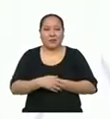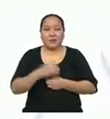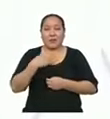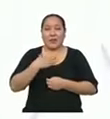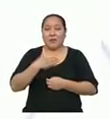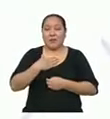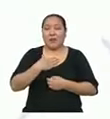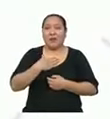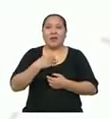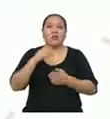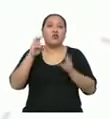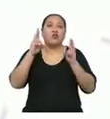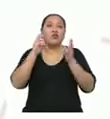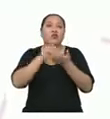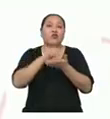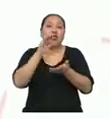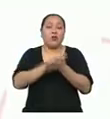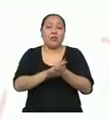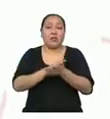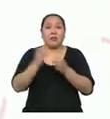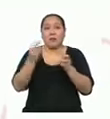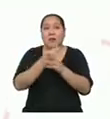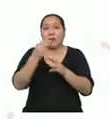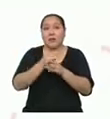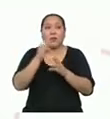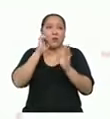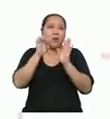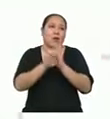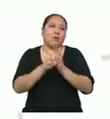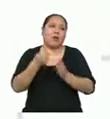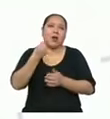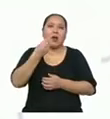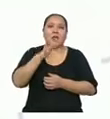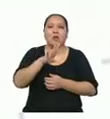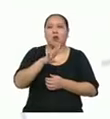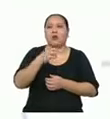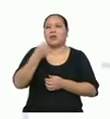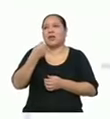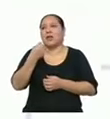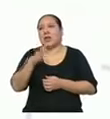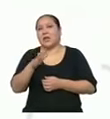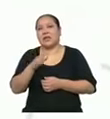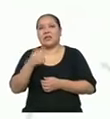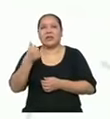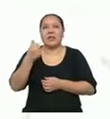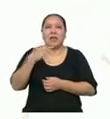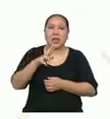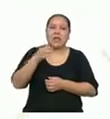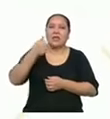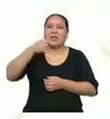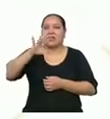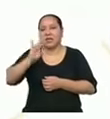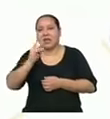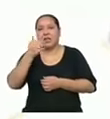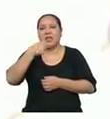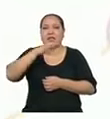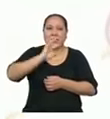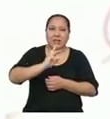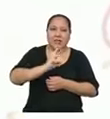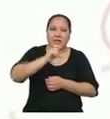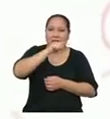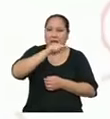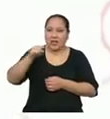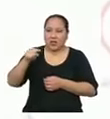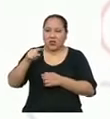mi promedio en matemática, sumaba mis notas por decirlas. 14, 15, 13, 17 y 16, y luego dividía